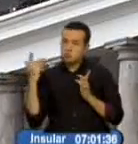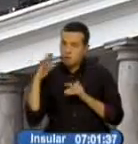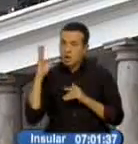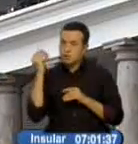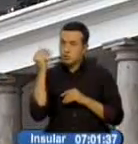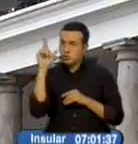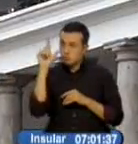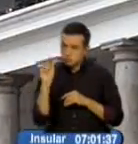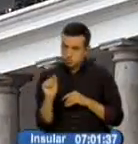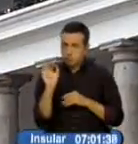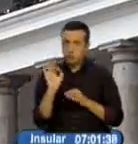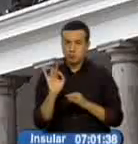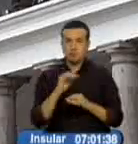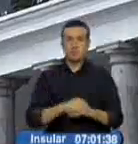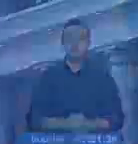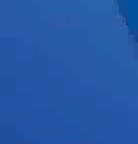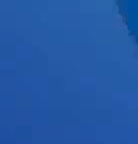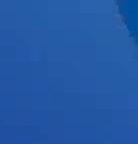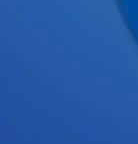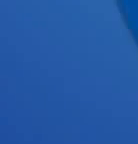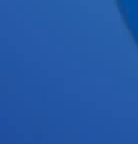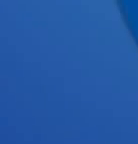Carlos Flores, Ecuador TV.